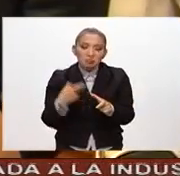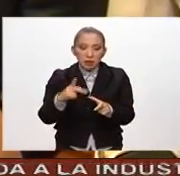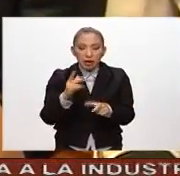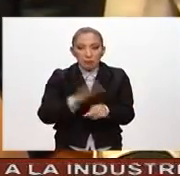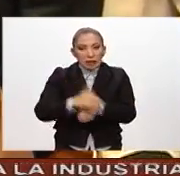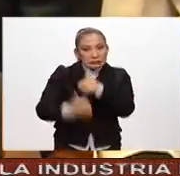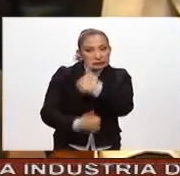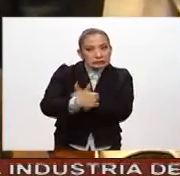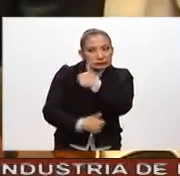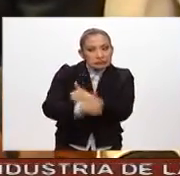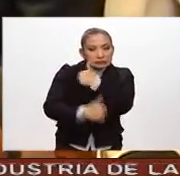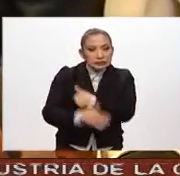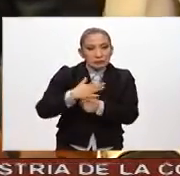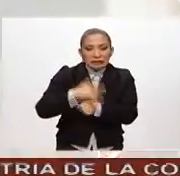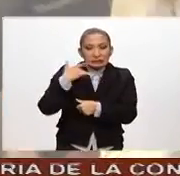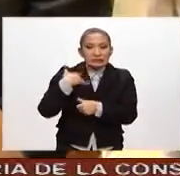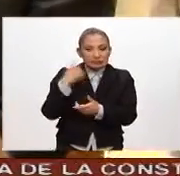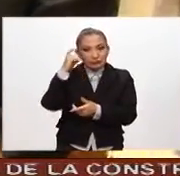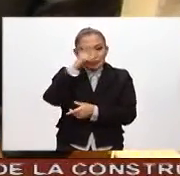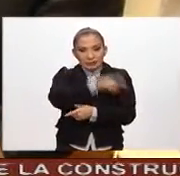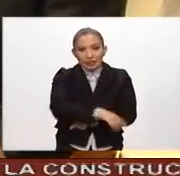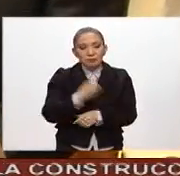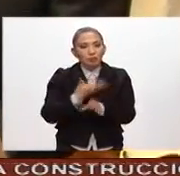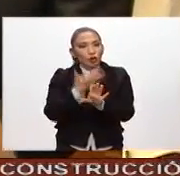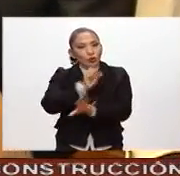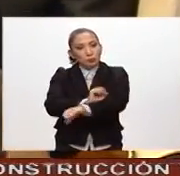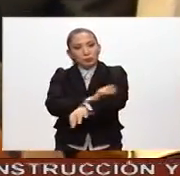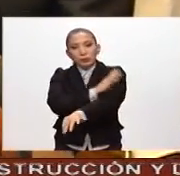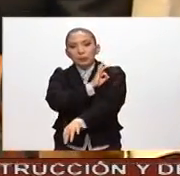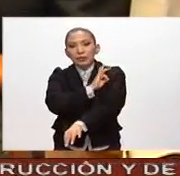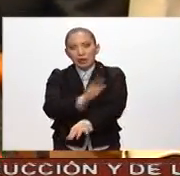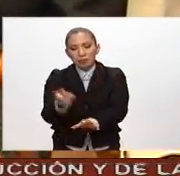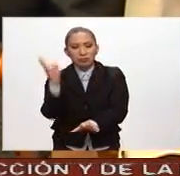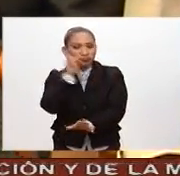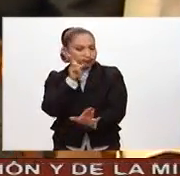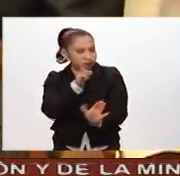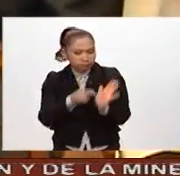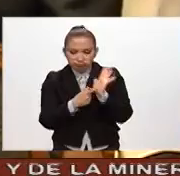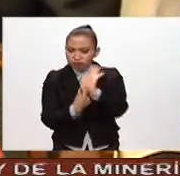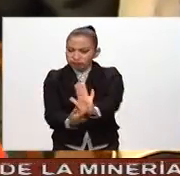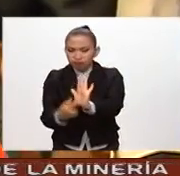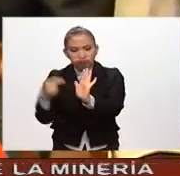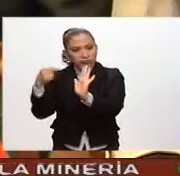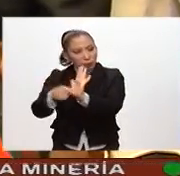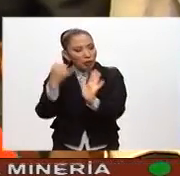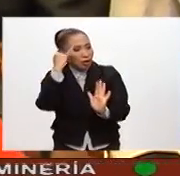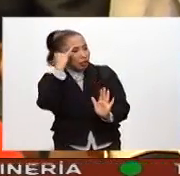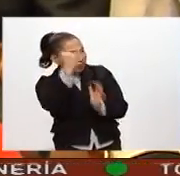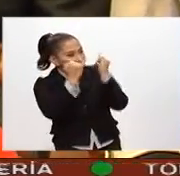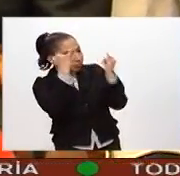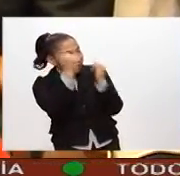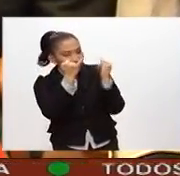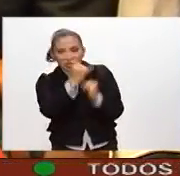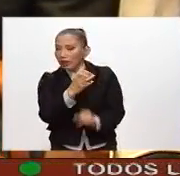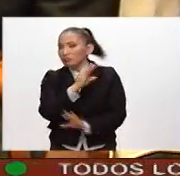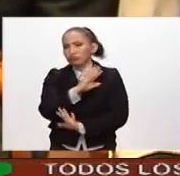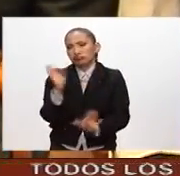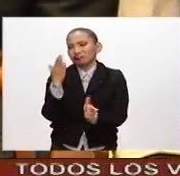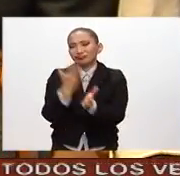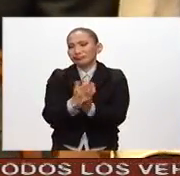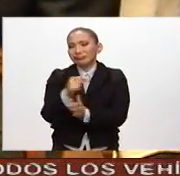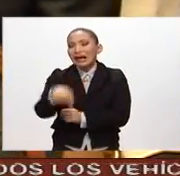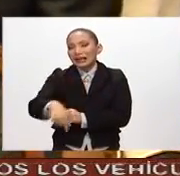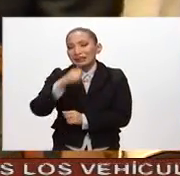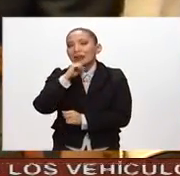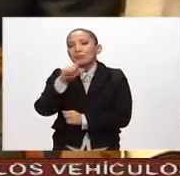más competencia, estuvo más reñido. Muy emocionada porque podemos demostrar, romper muchos estereotipos que están marcados y demostrar que